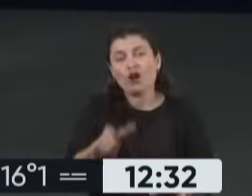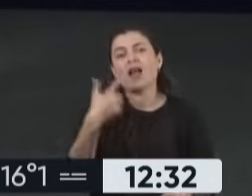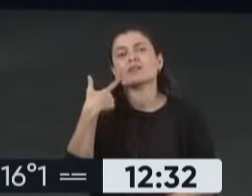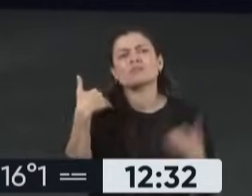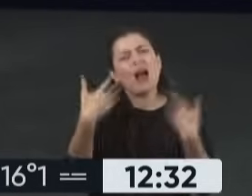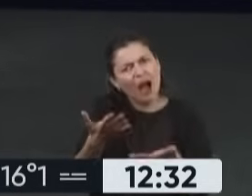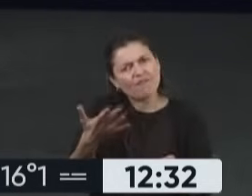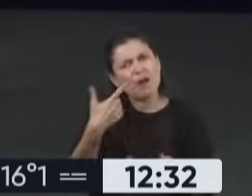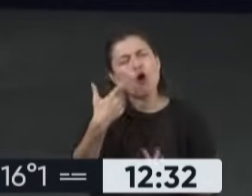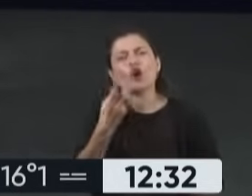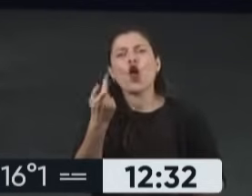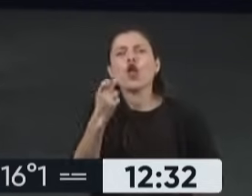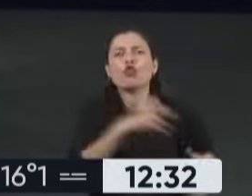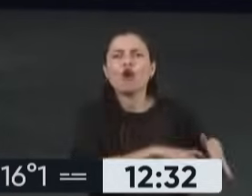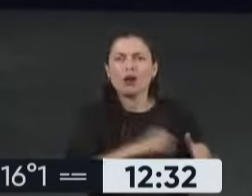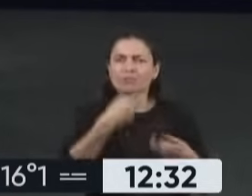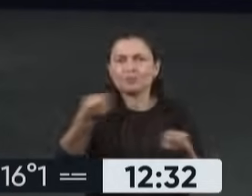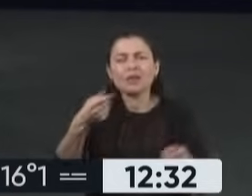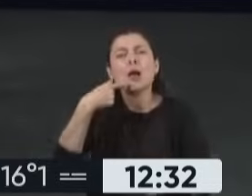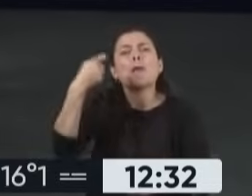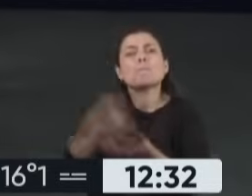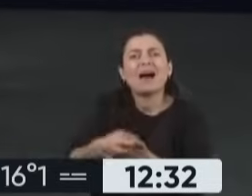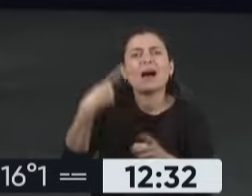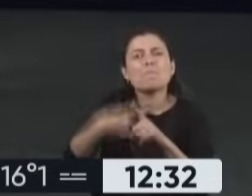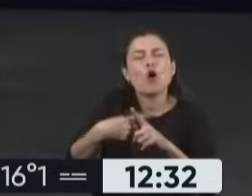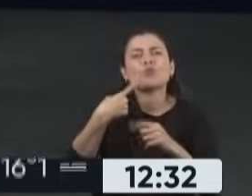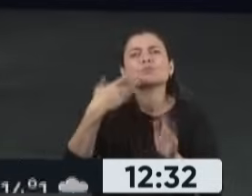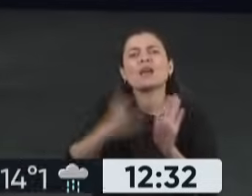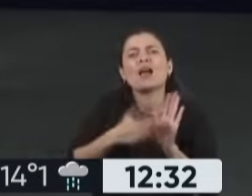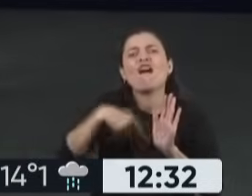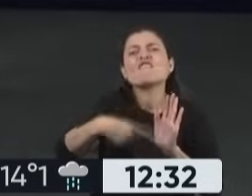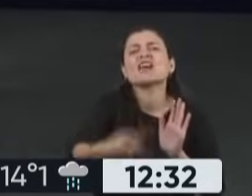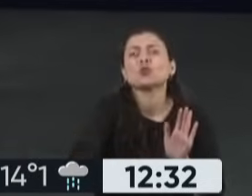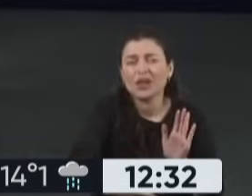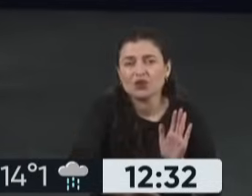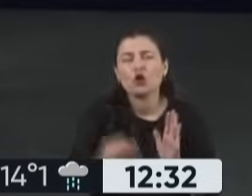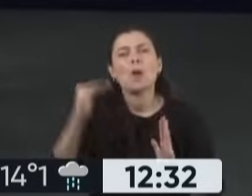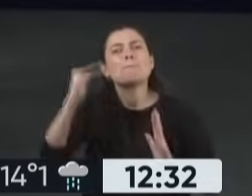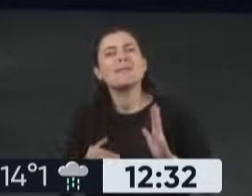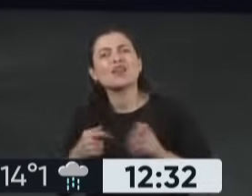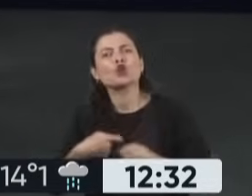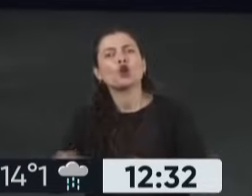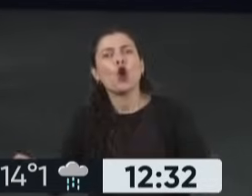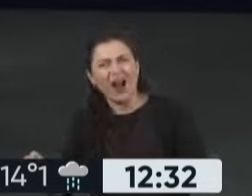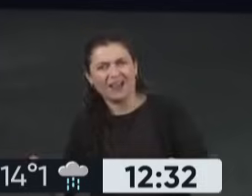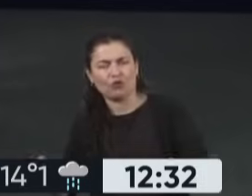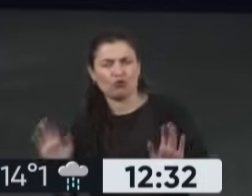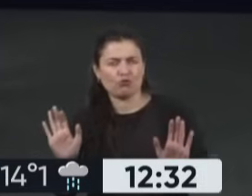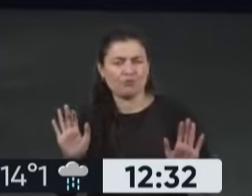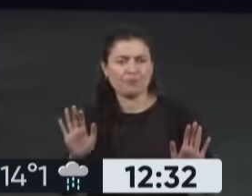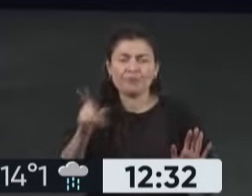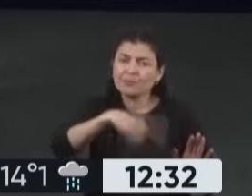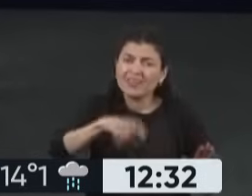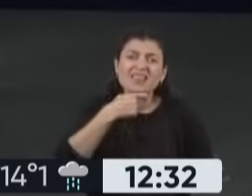ganancias va a pagar por su facturación menos los gastos deducibles. Ese es el impuesto que va a pagar